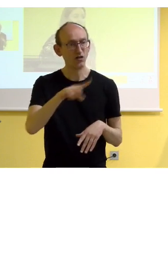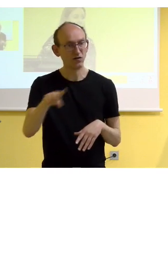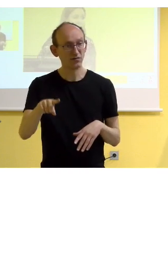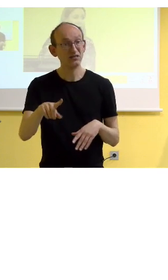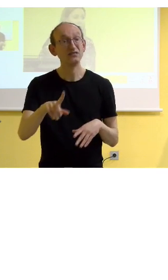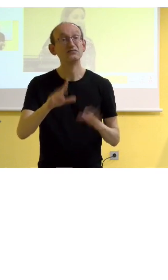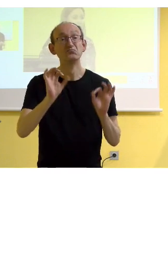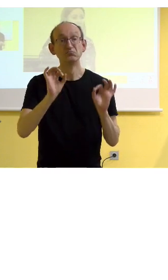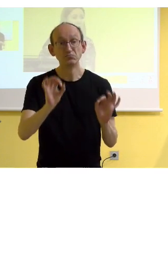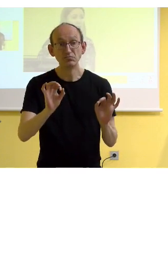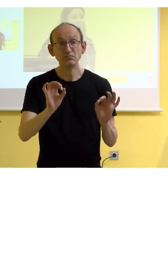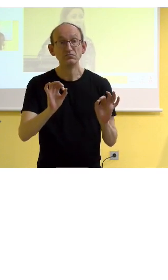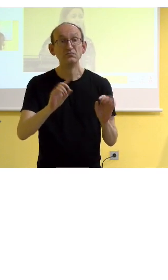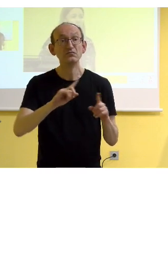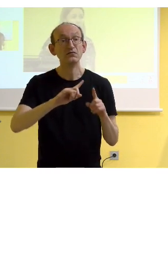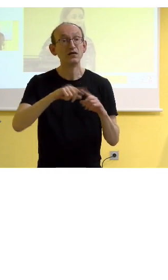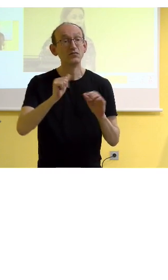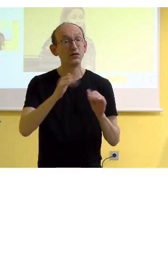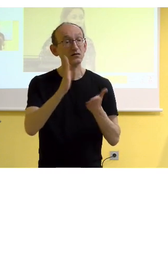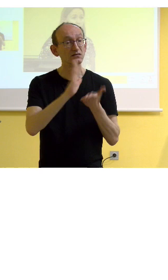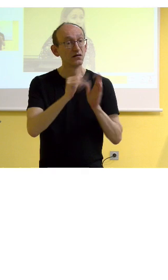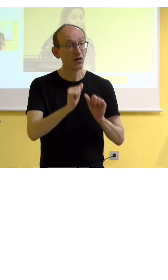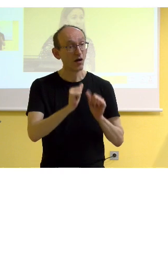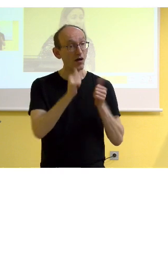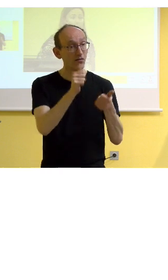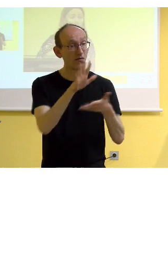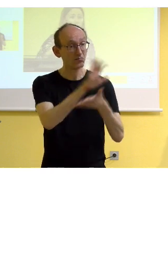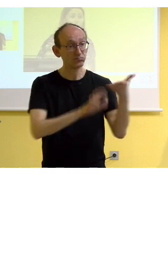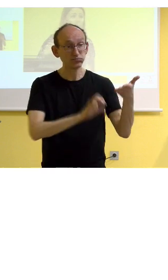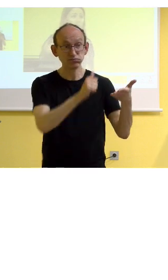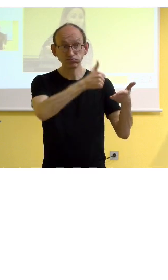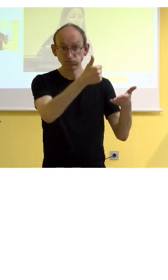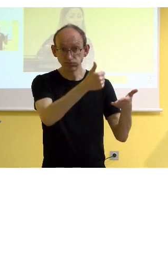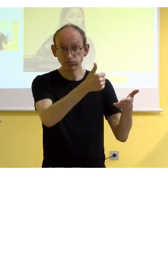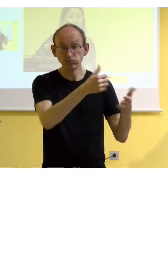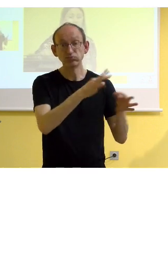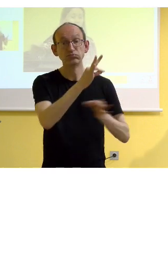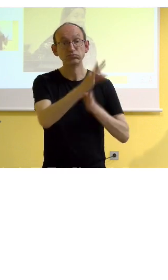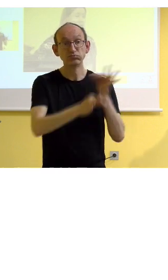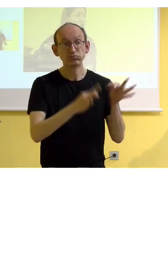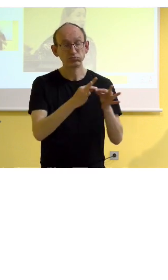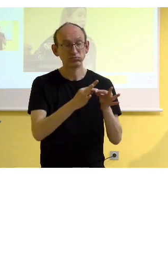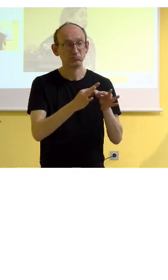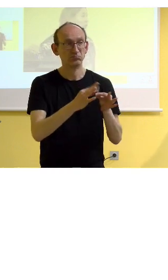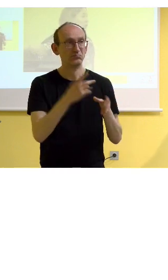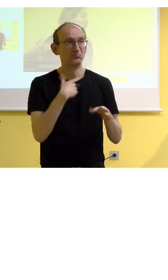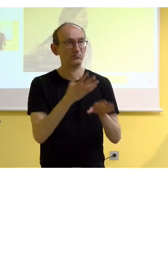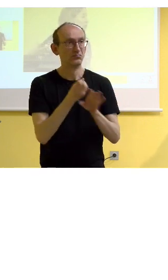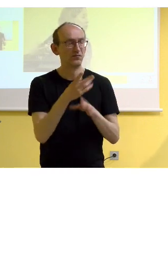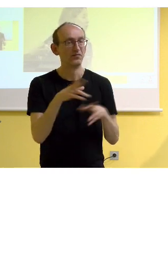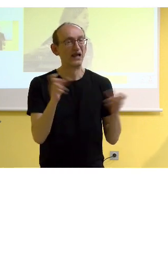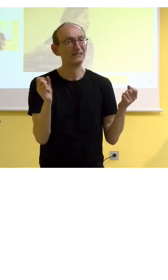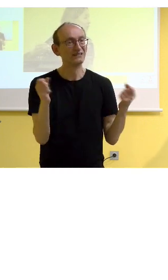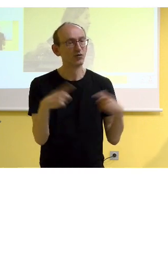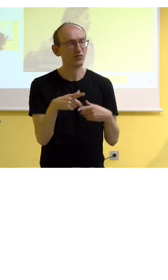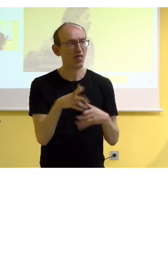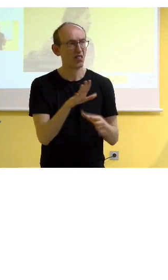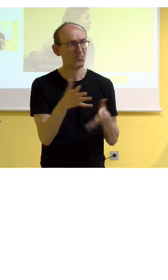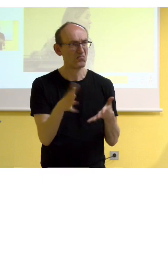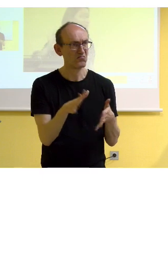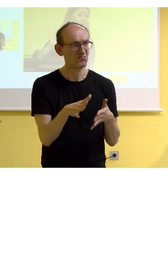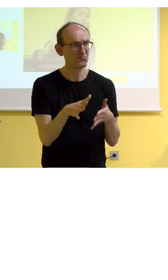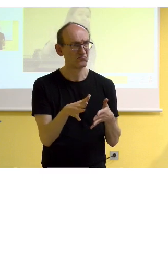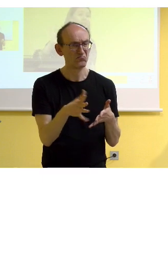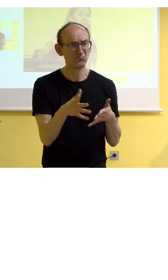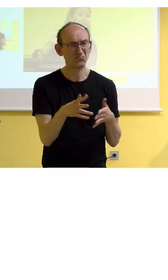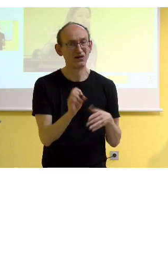una vez que iniciamos el tratamiento y está el estudio de informatividad, los ciclos, vamos, no os lo he querido contar, en la Seguridad Social se pueden hacer